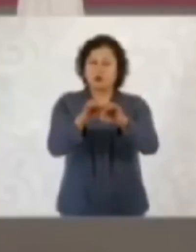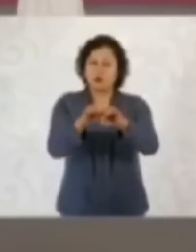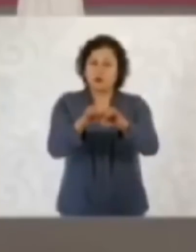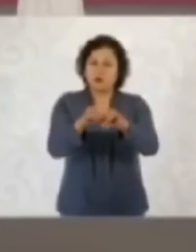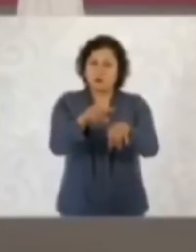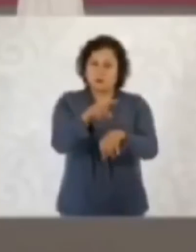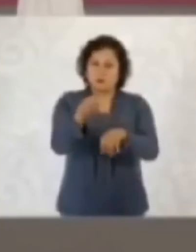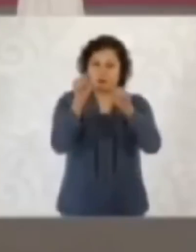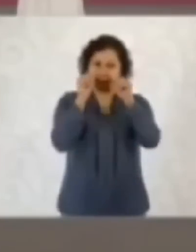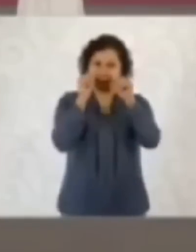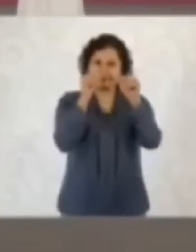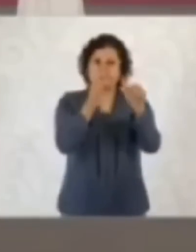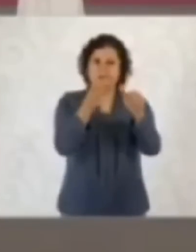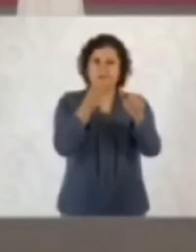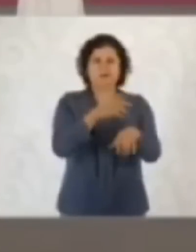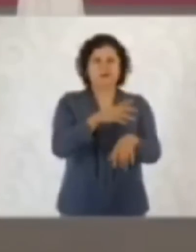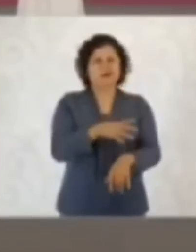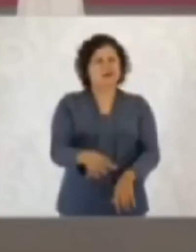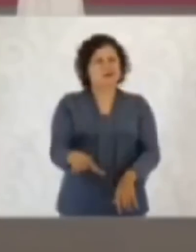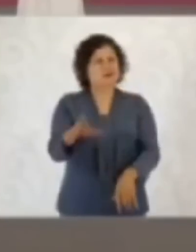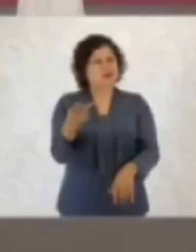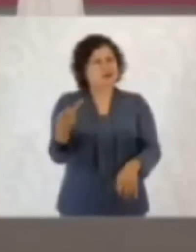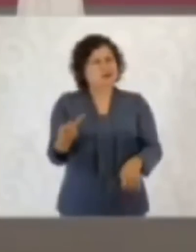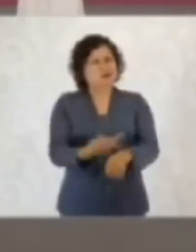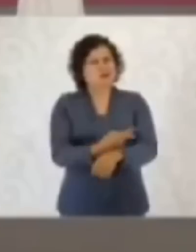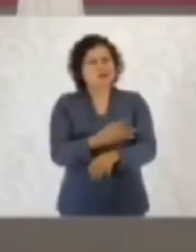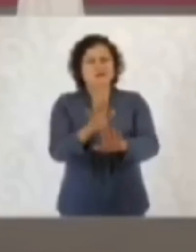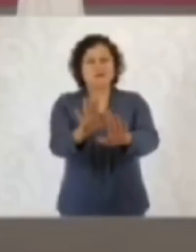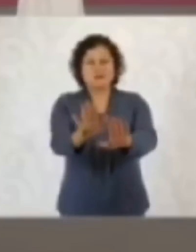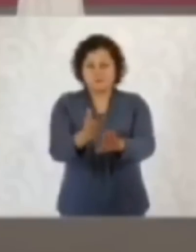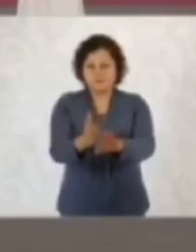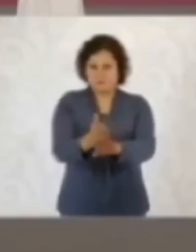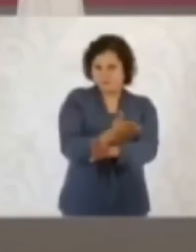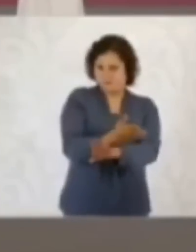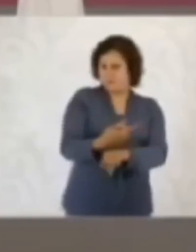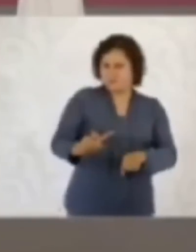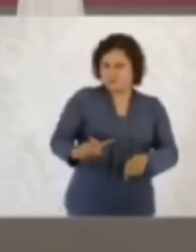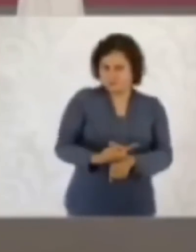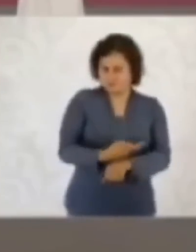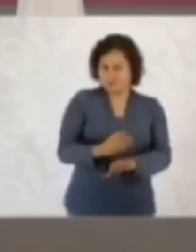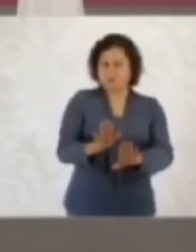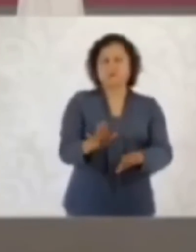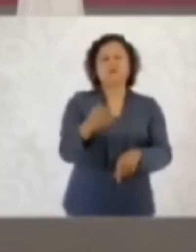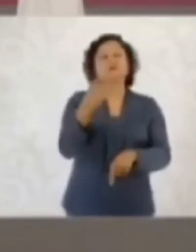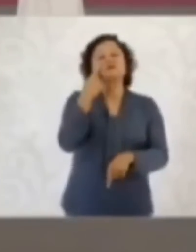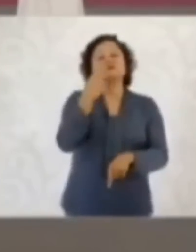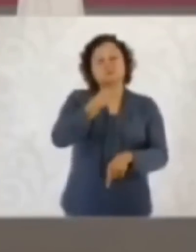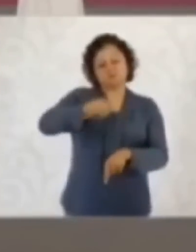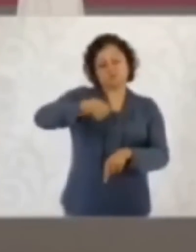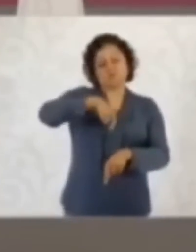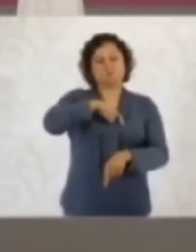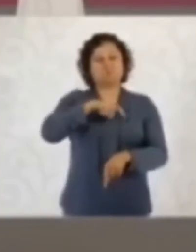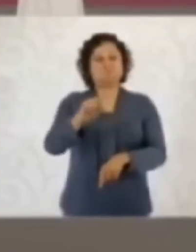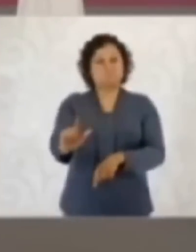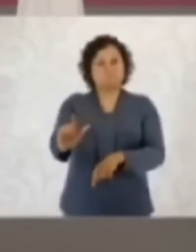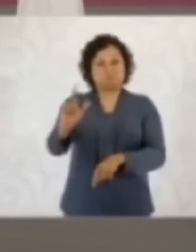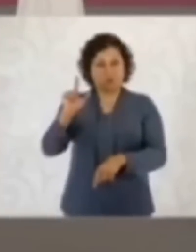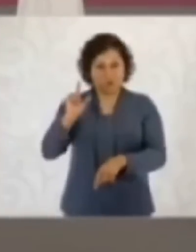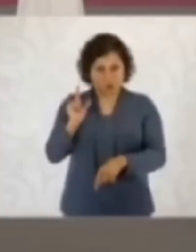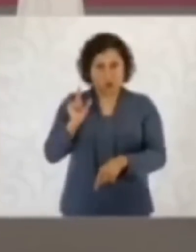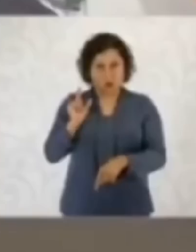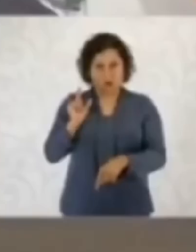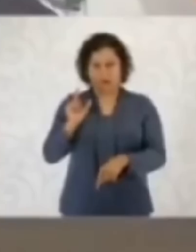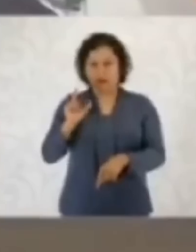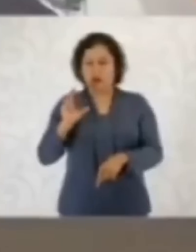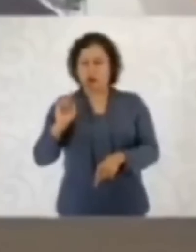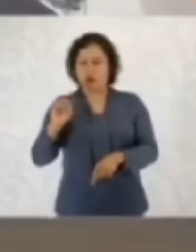sucediendo, son los tiempos. Miren, ¿cuál fue el procedimiento? Nosotros el día lunes llevamos a cabo, la